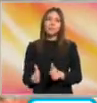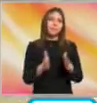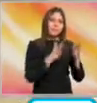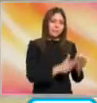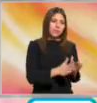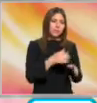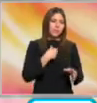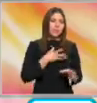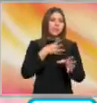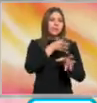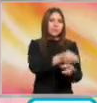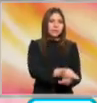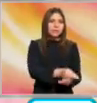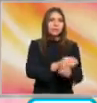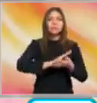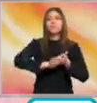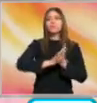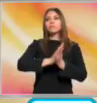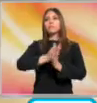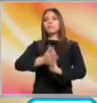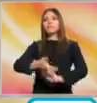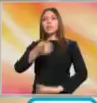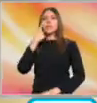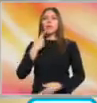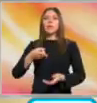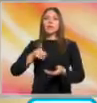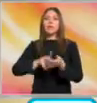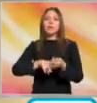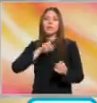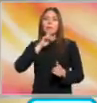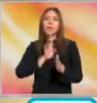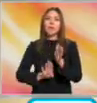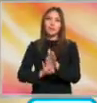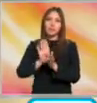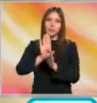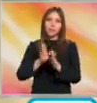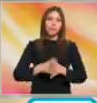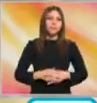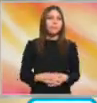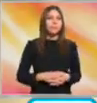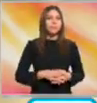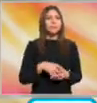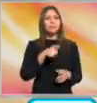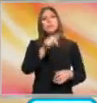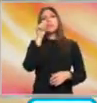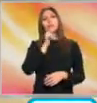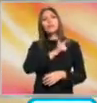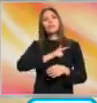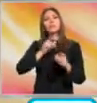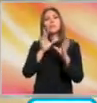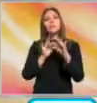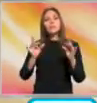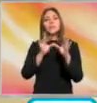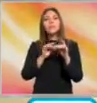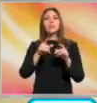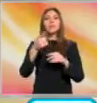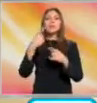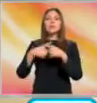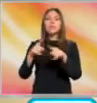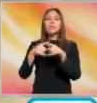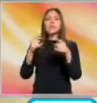en fortaleza, ¿sí? Ok. Miren, a mí me encanta platicar de casos de personas que se dedican a